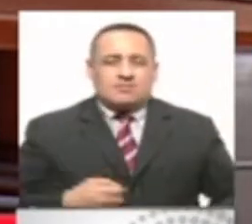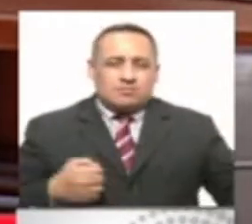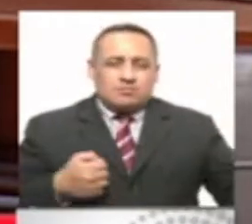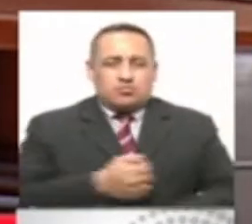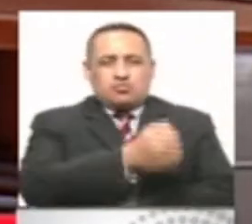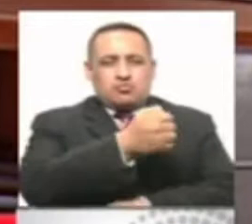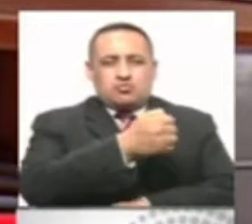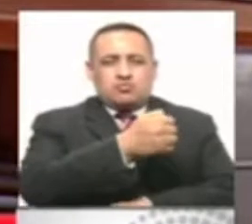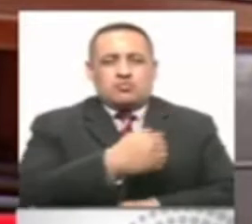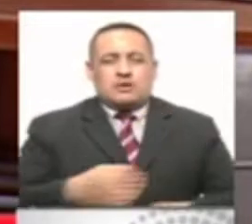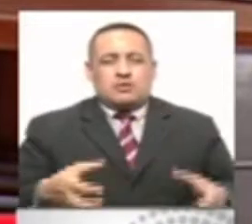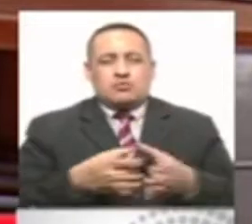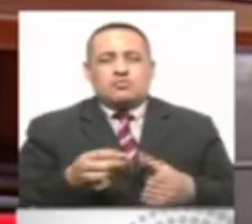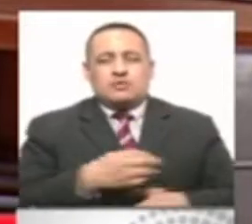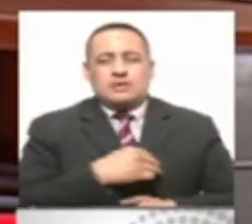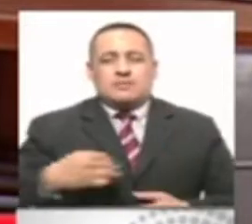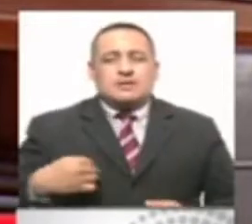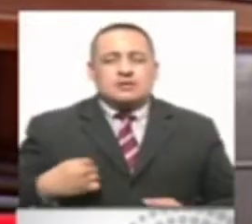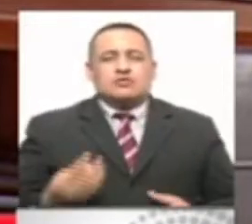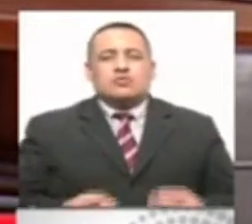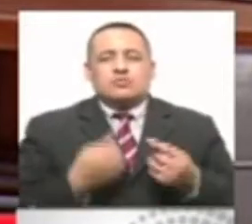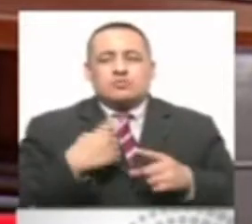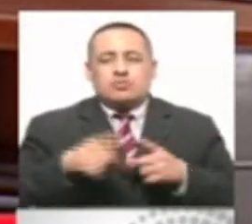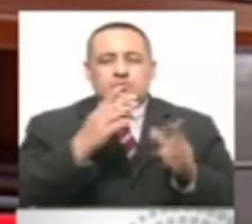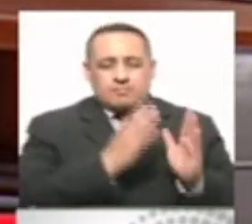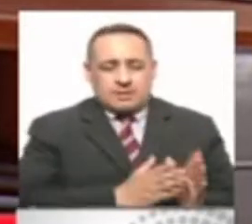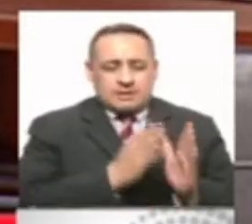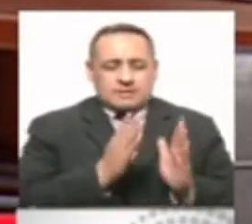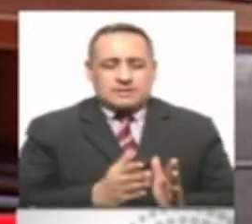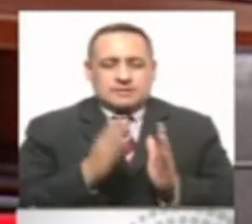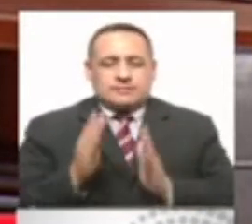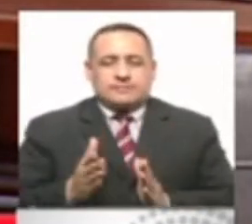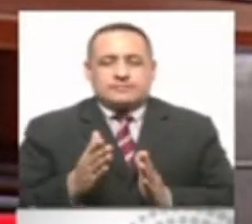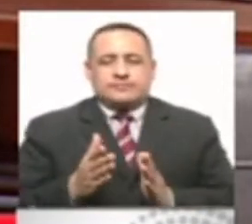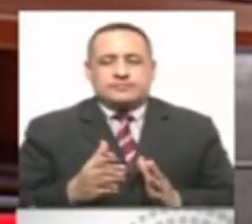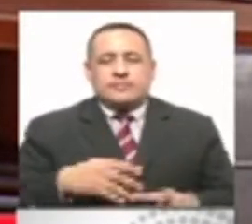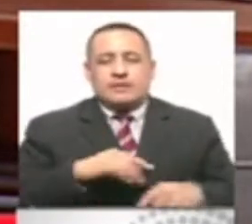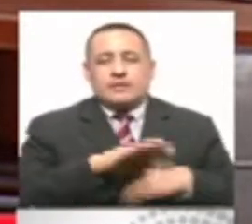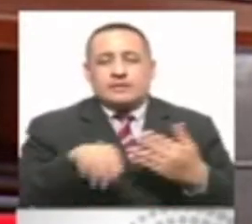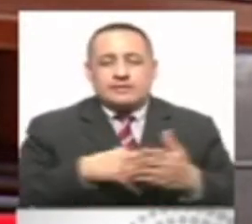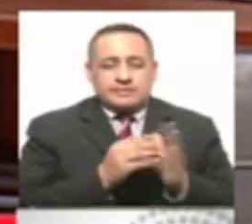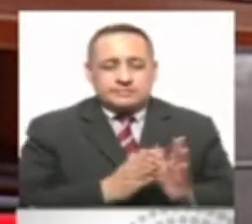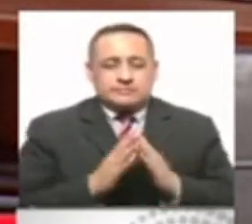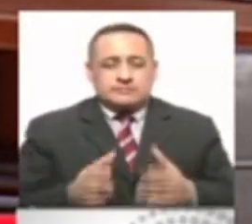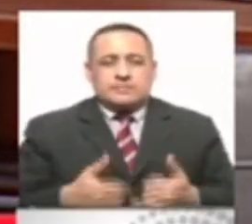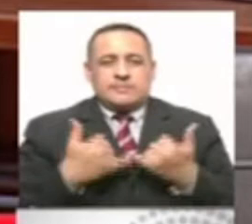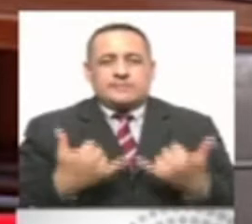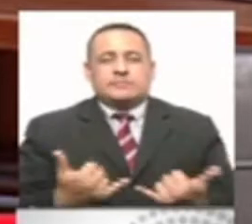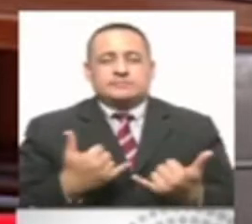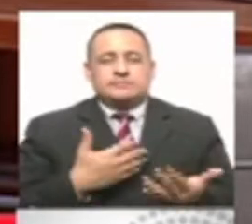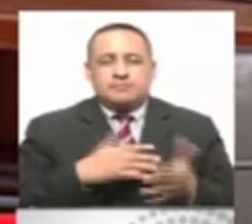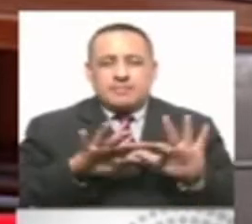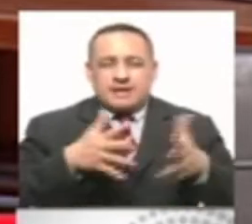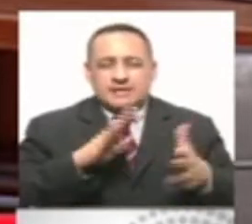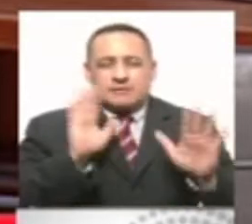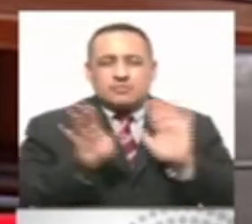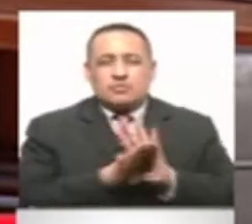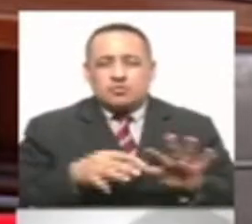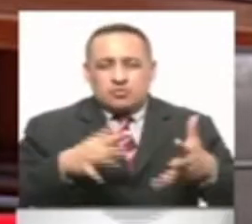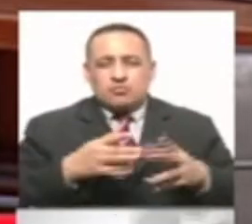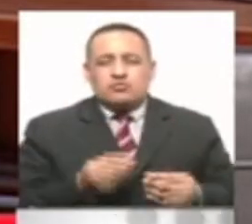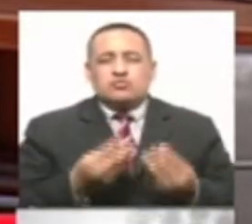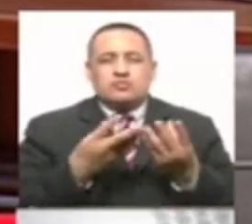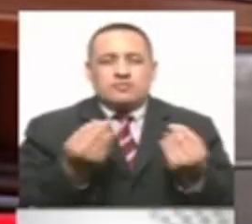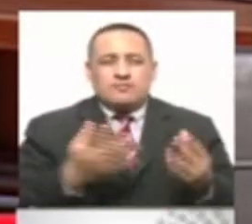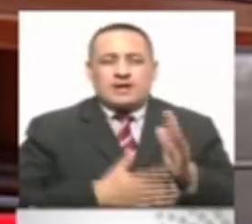tumbarse el gabinete Bellido por tramos. Lo programado para hoy se asemeja mucho a